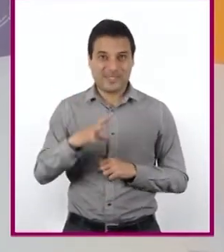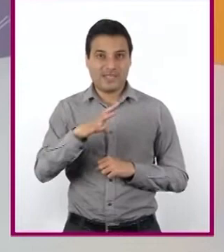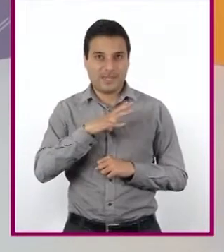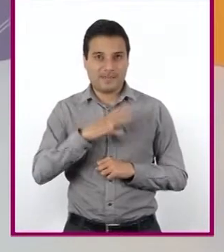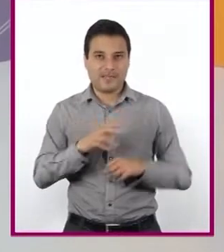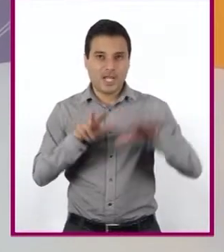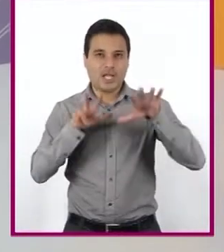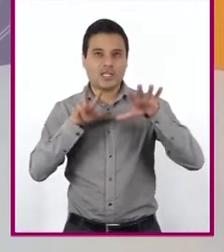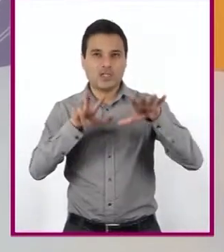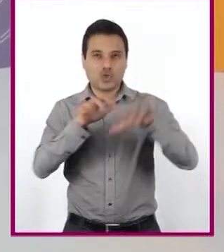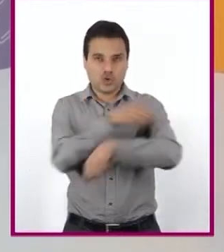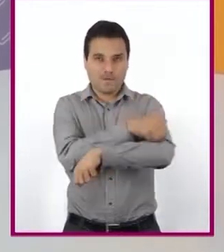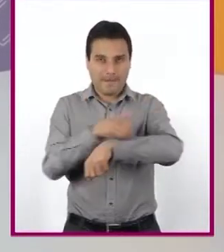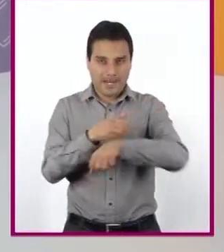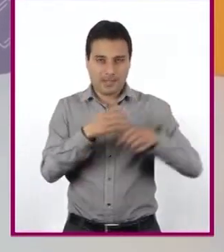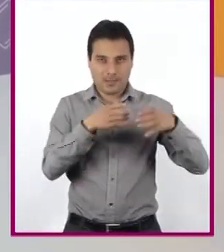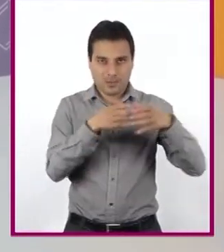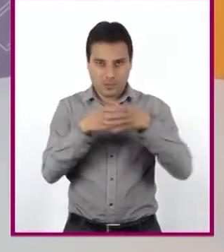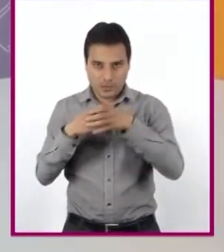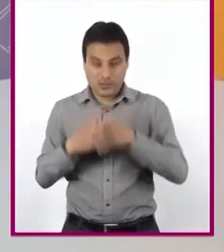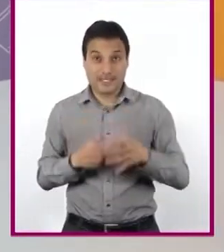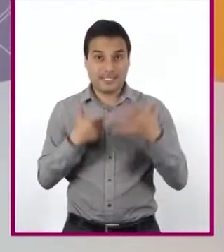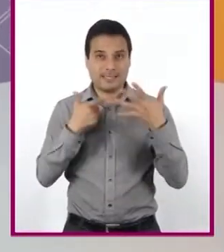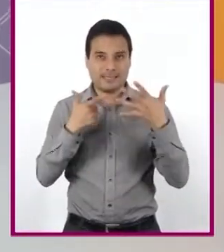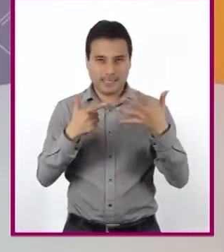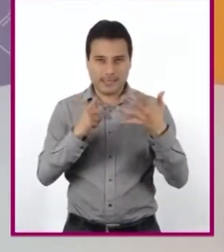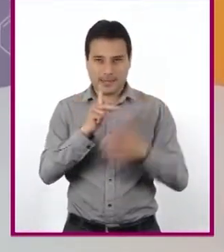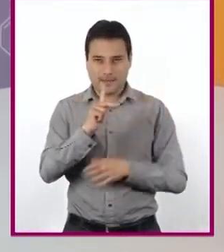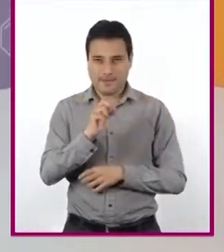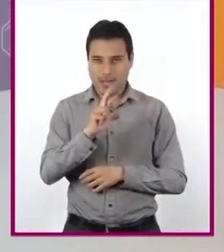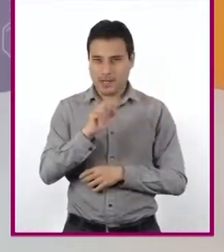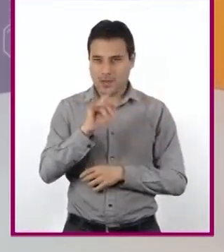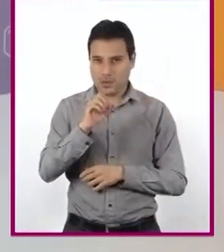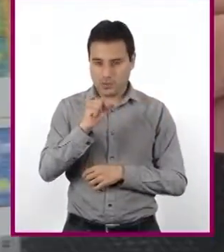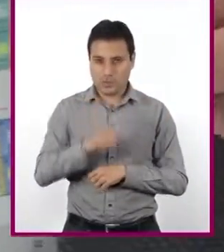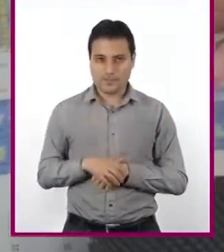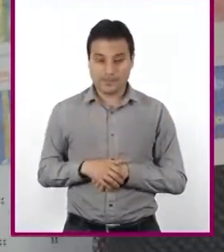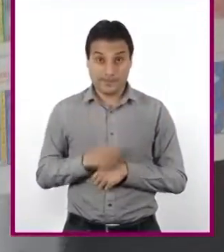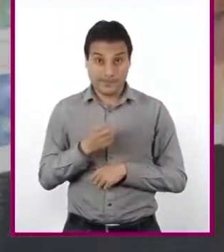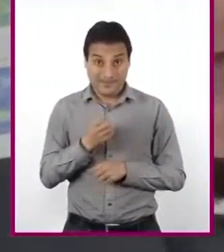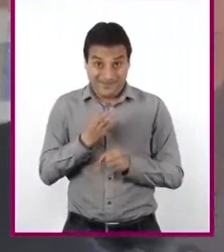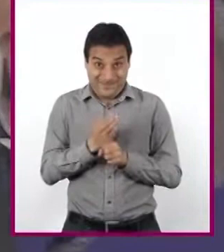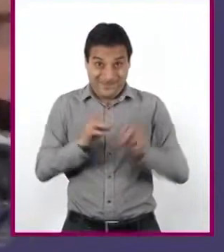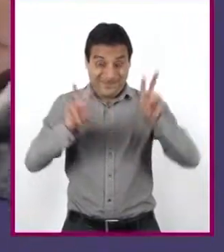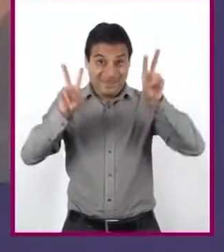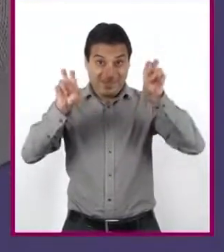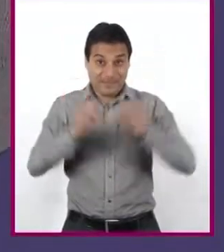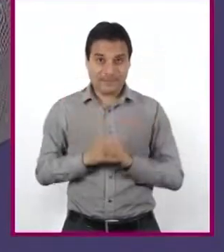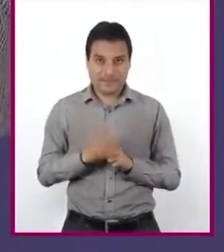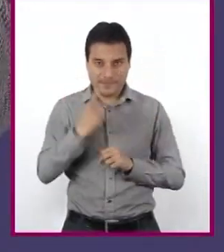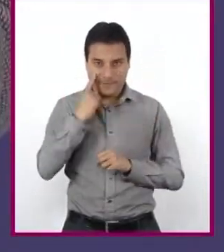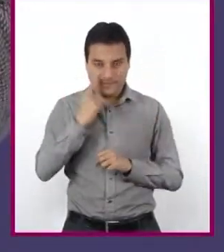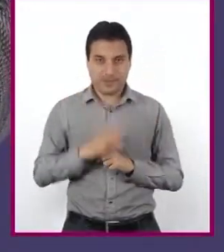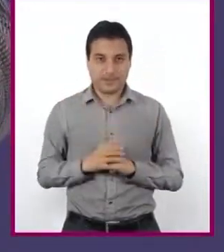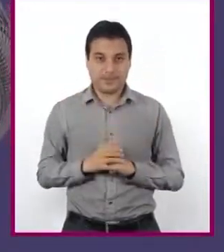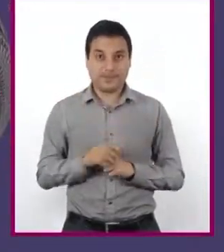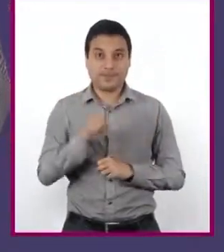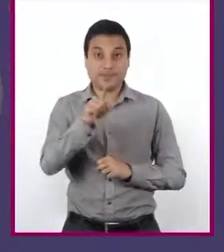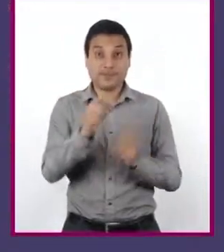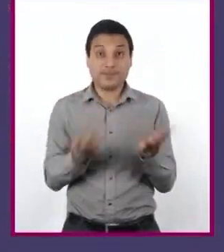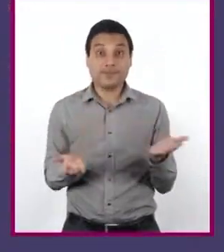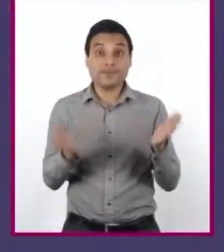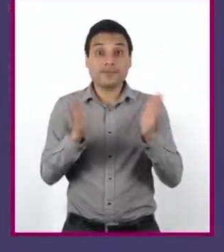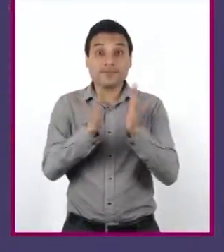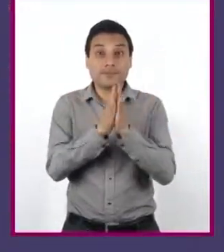18 familias y 7 periodos. Entonces, para este tema, doblemos la tabla para que queden